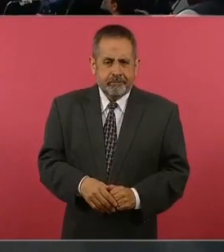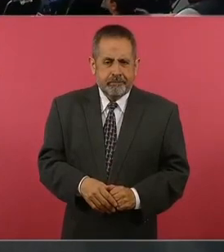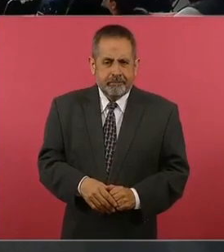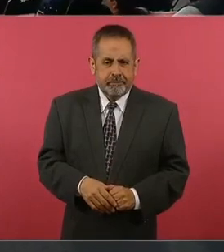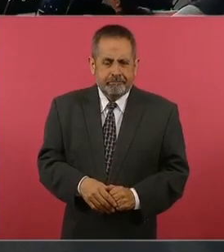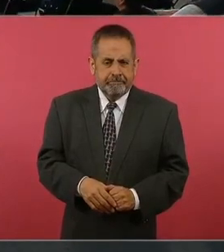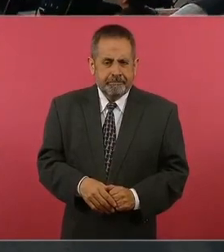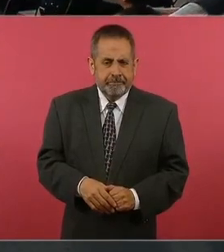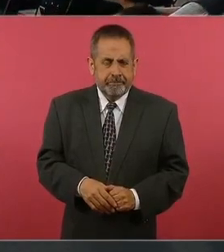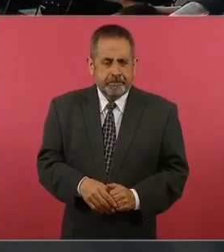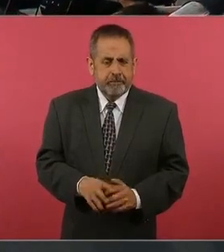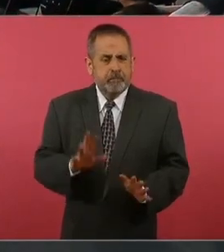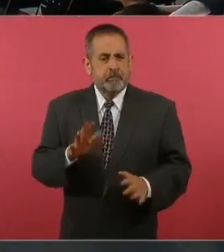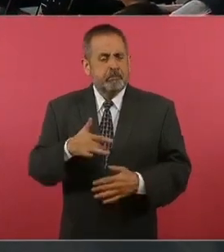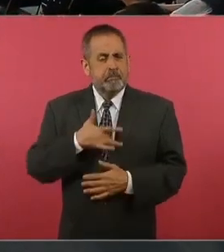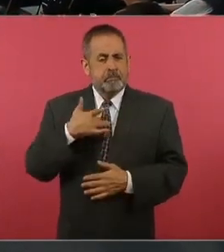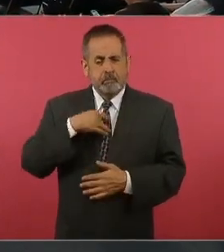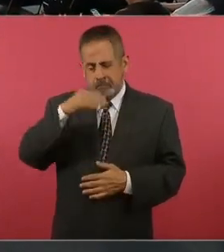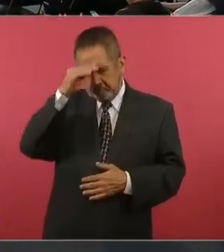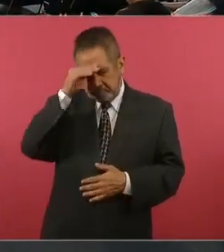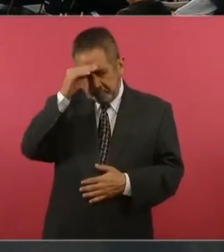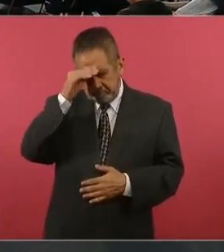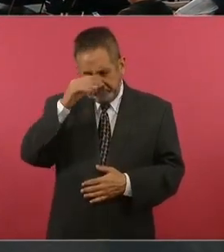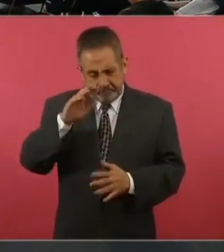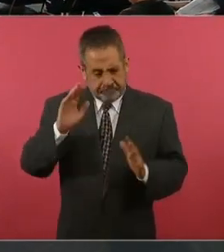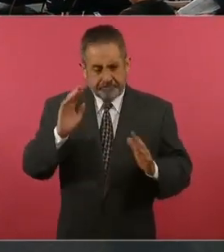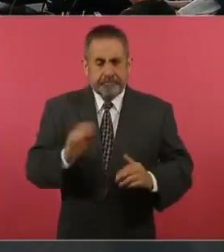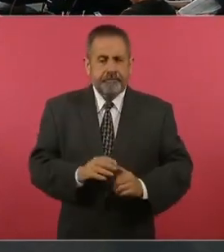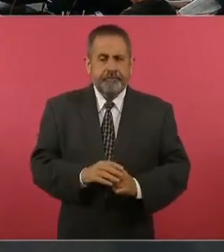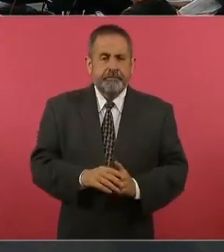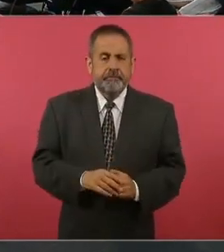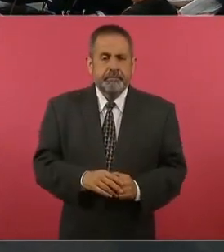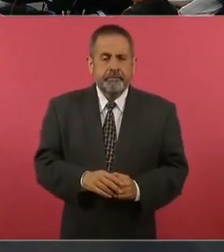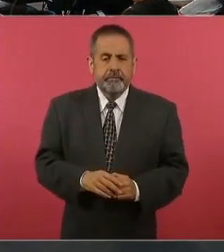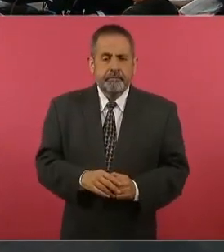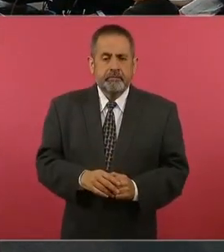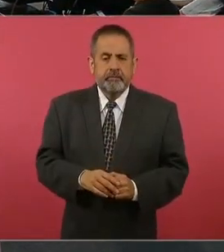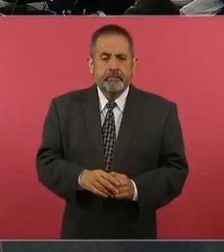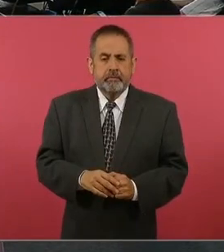Pues yo lo que pienso es que